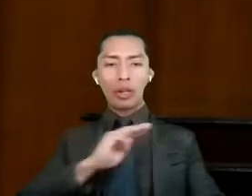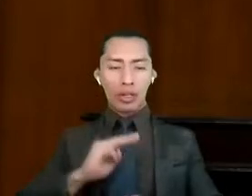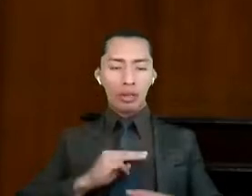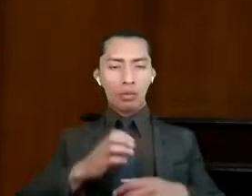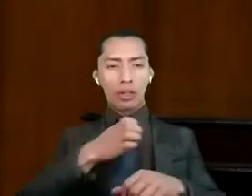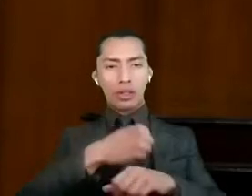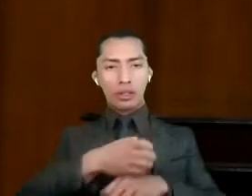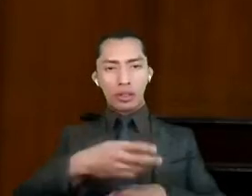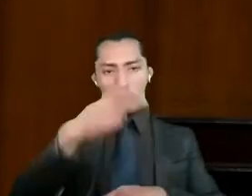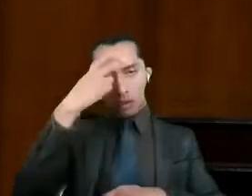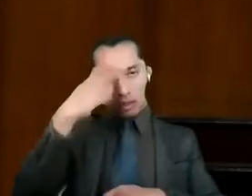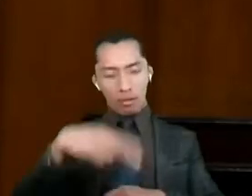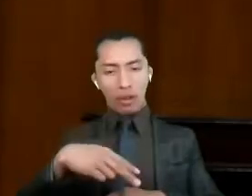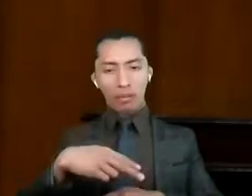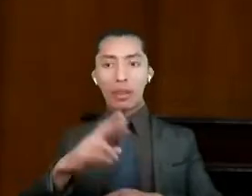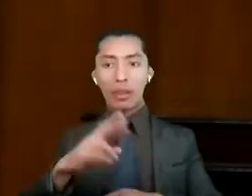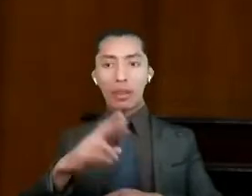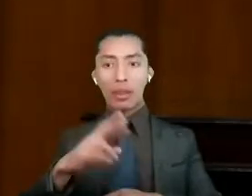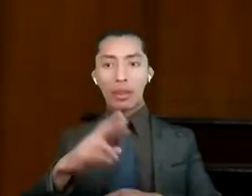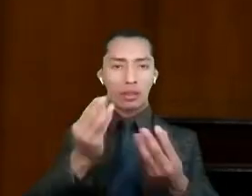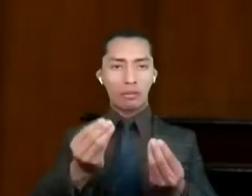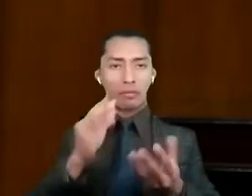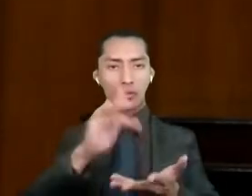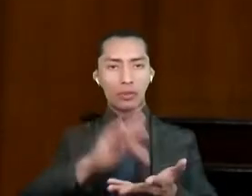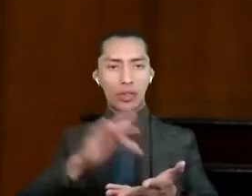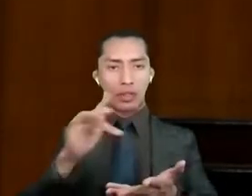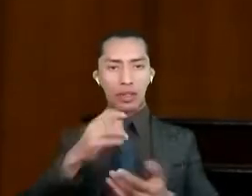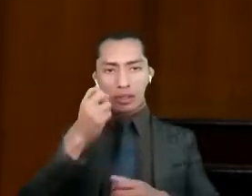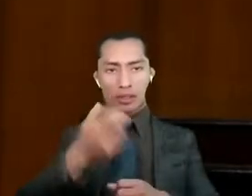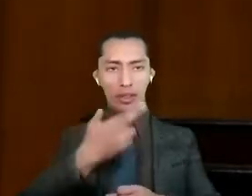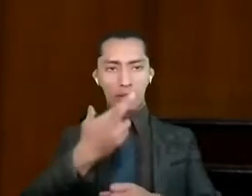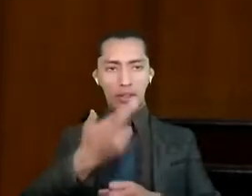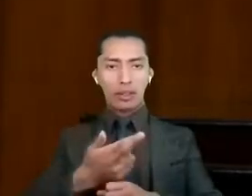de México? Por sus respuestas, muchas gracias, señor secretario.